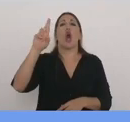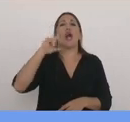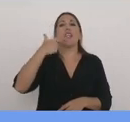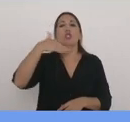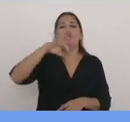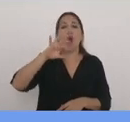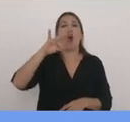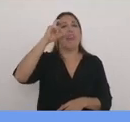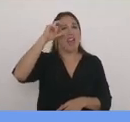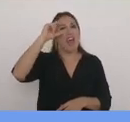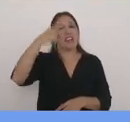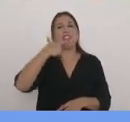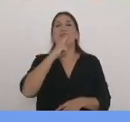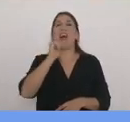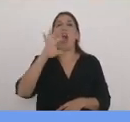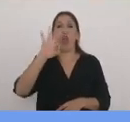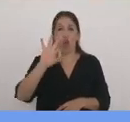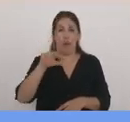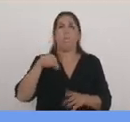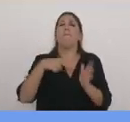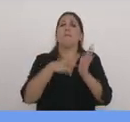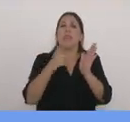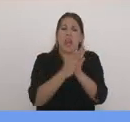Patagonia. ¿Pero qué descubrí acá?